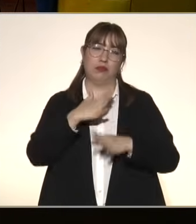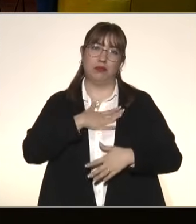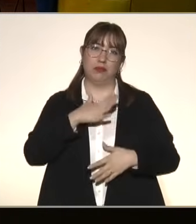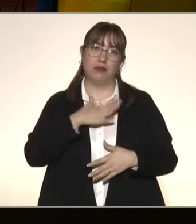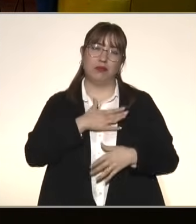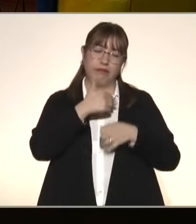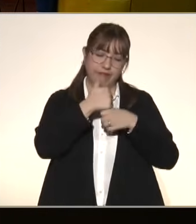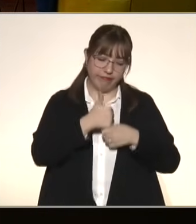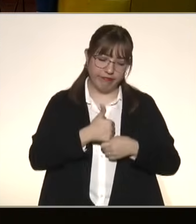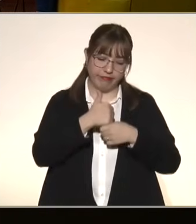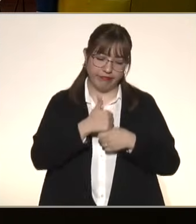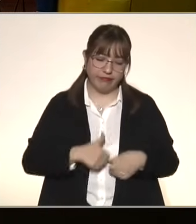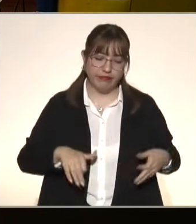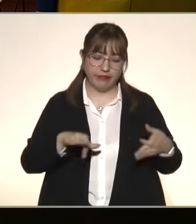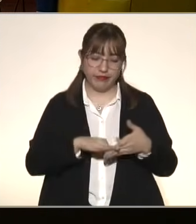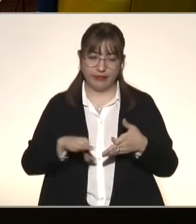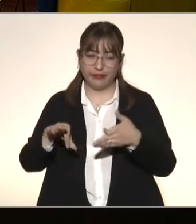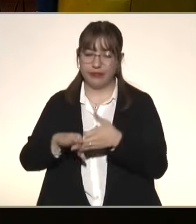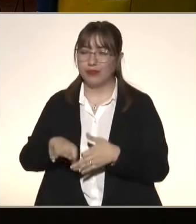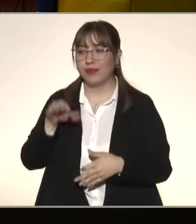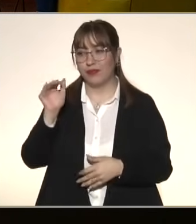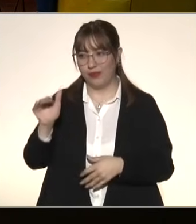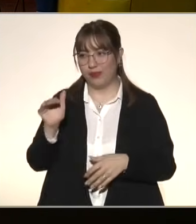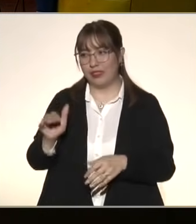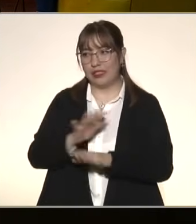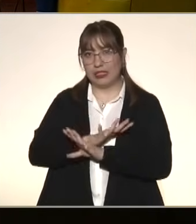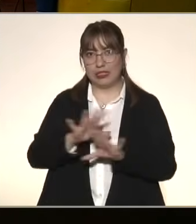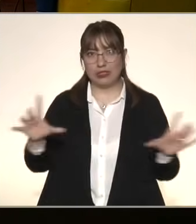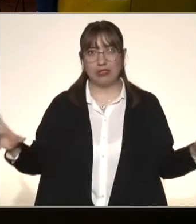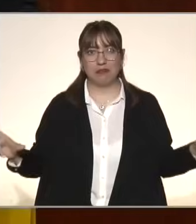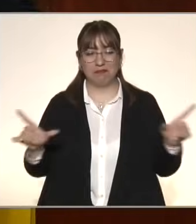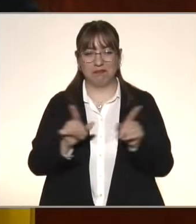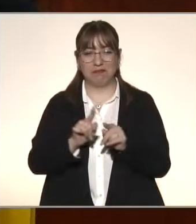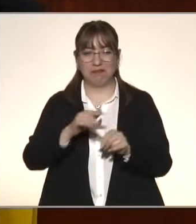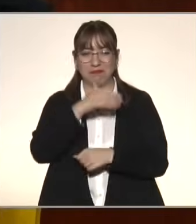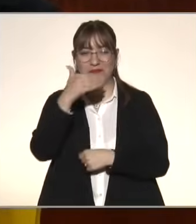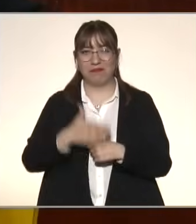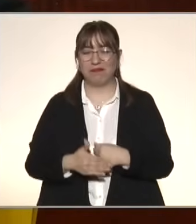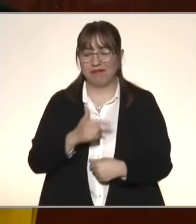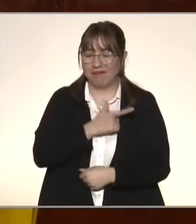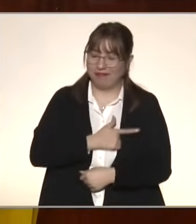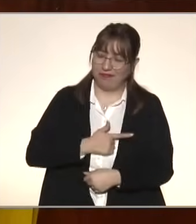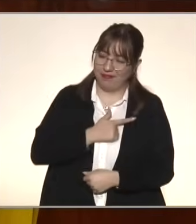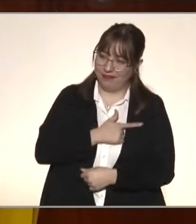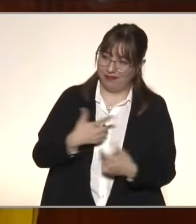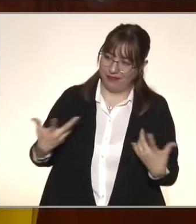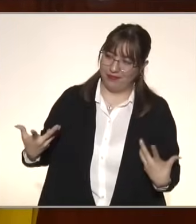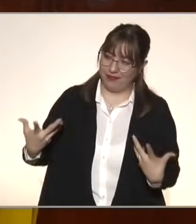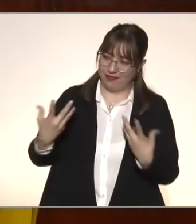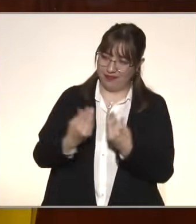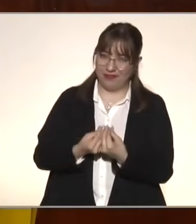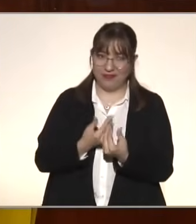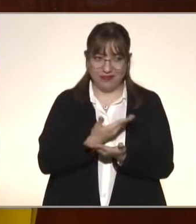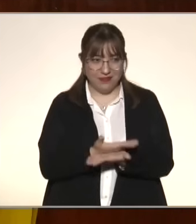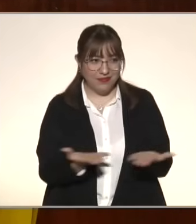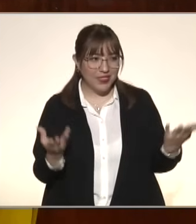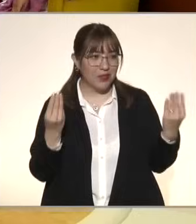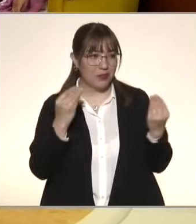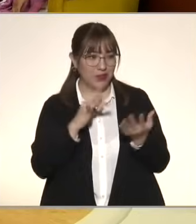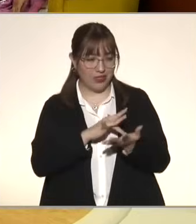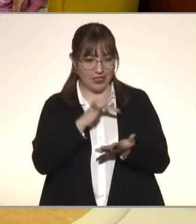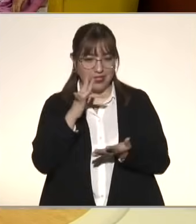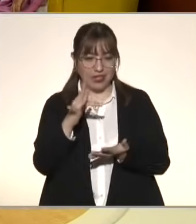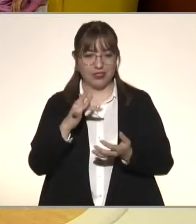un duelo recurrente. Oigan, ya estamos al final. Me da muchísimo gusto haber estado con ustedes en este programa. De veras, muchísimas